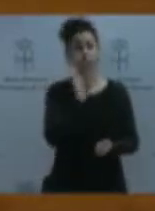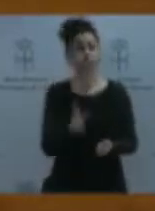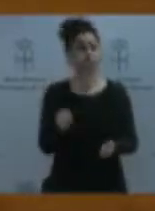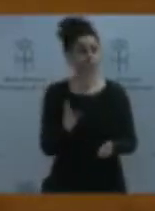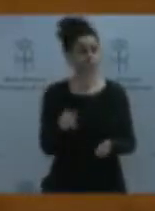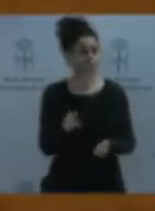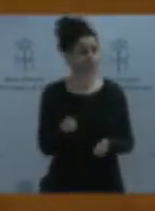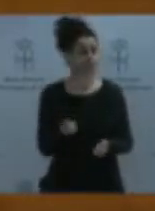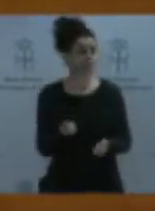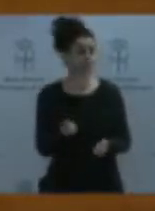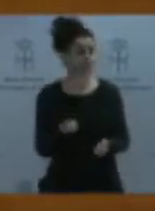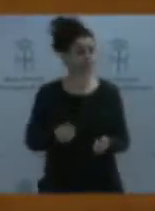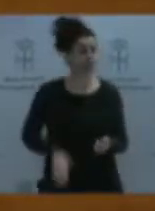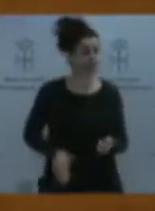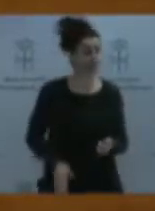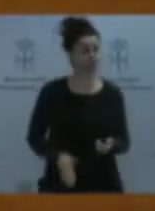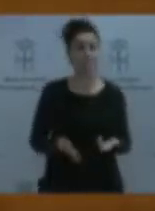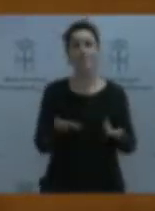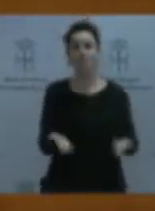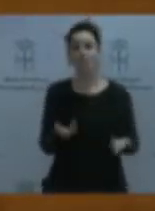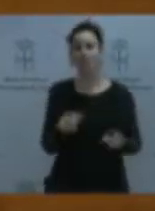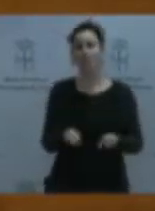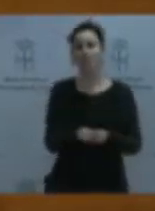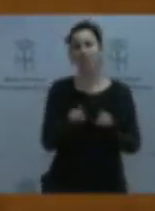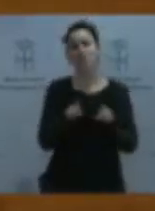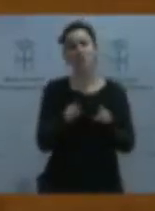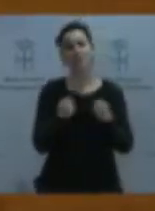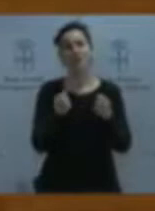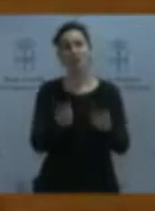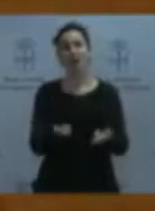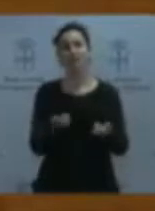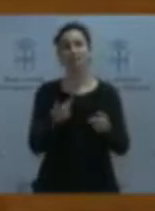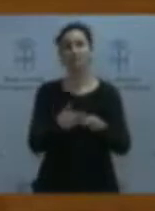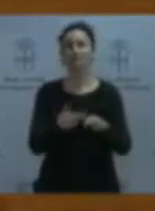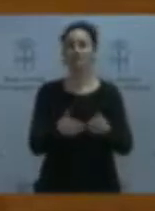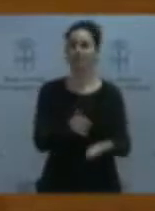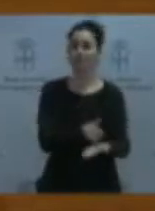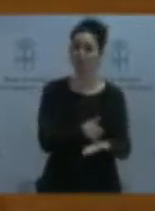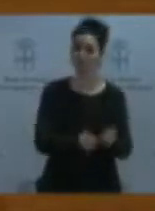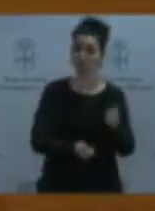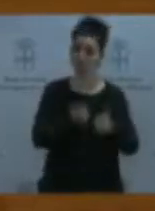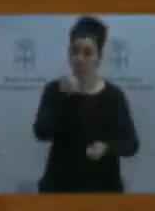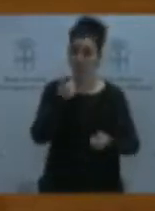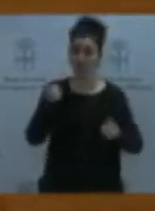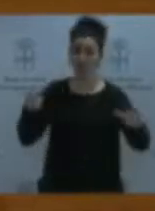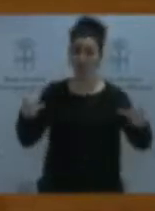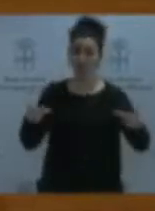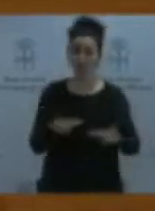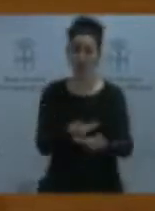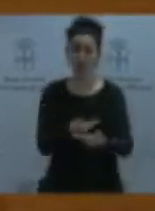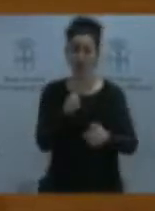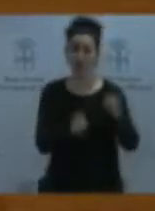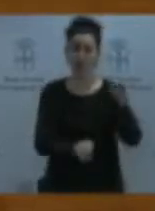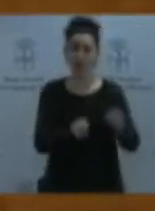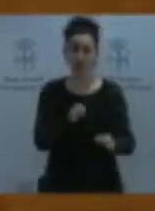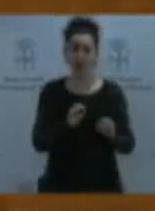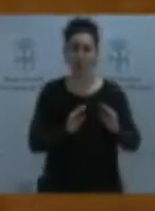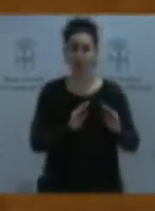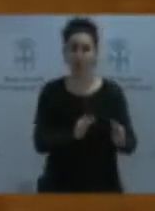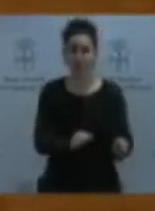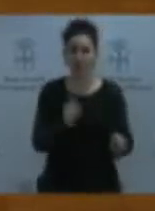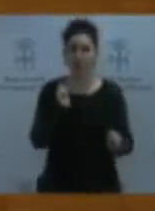la justicia: recortes en los medios materiales y acortamiento de los plazos, la sentencia de la manada y otras, y la falta